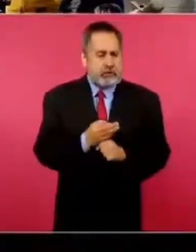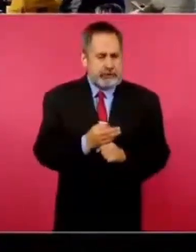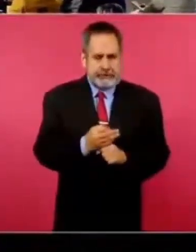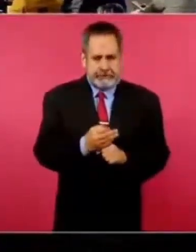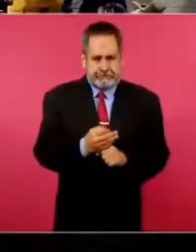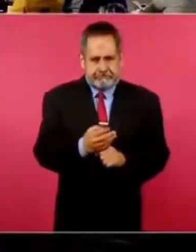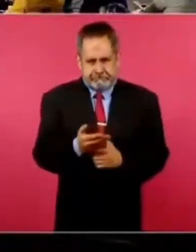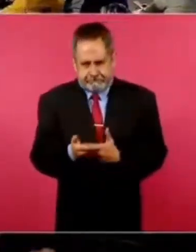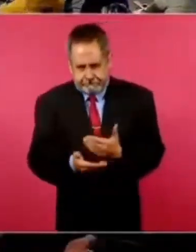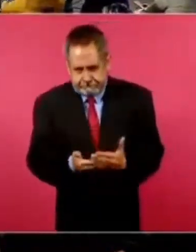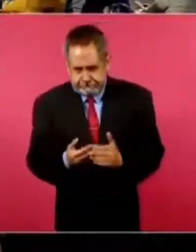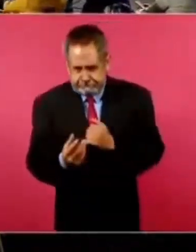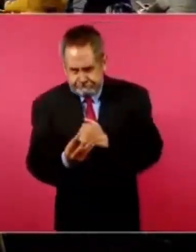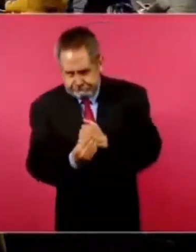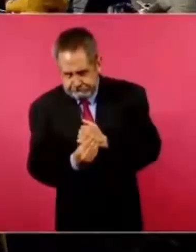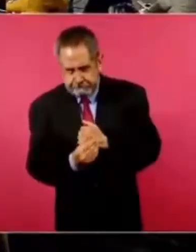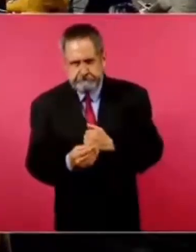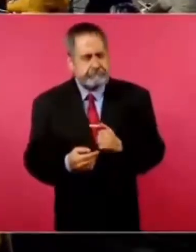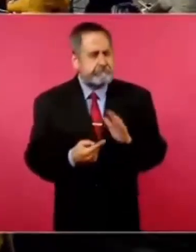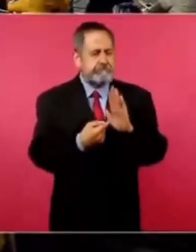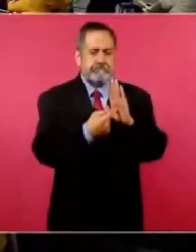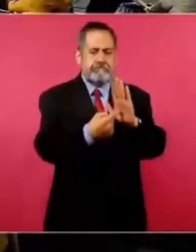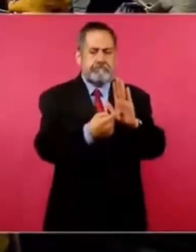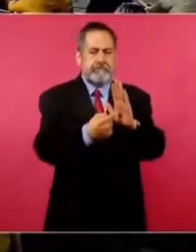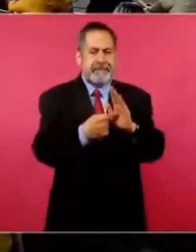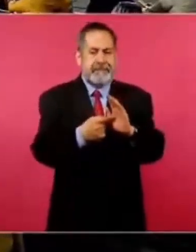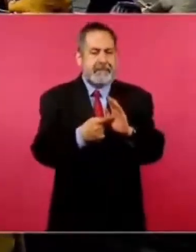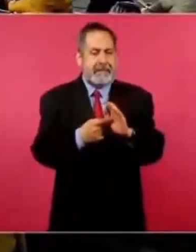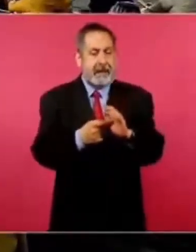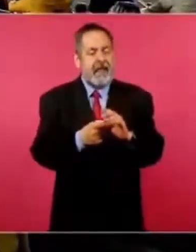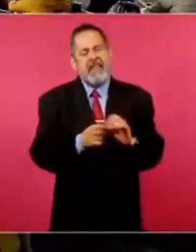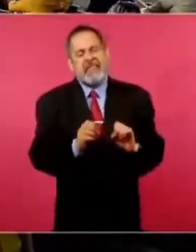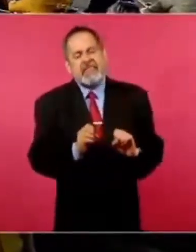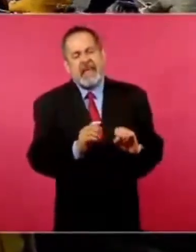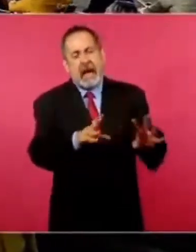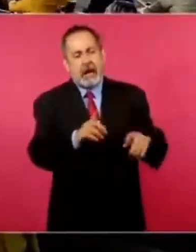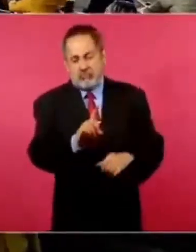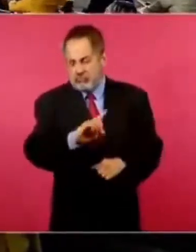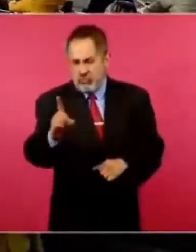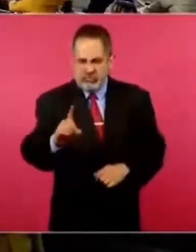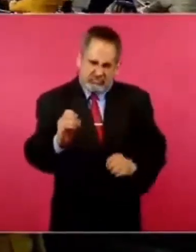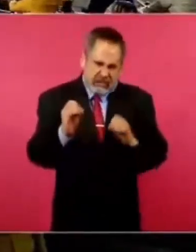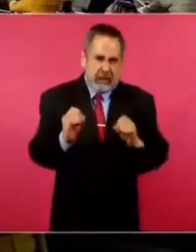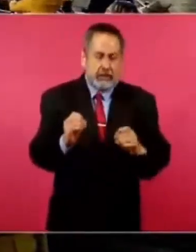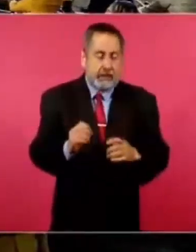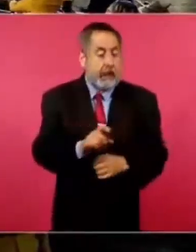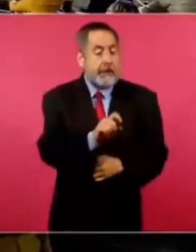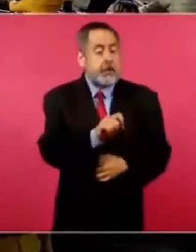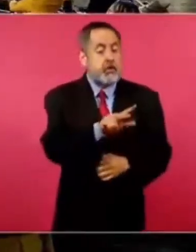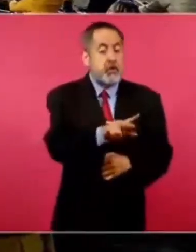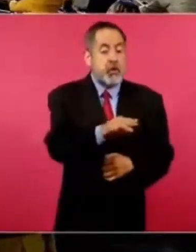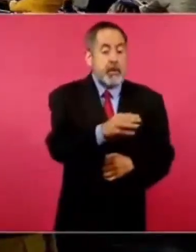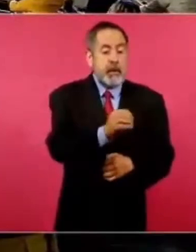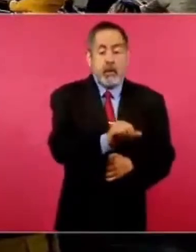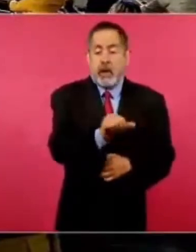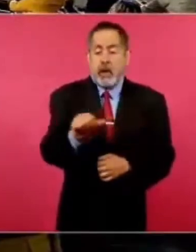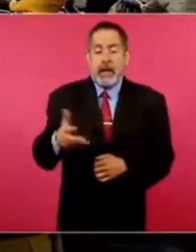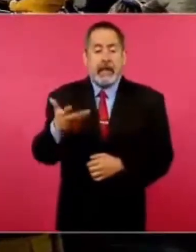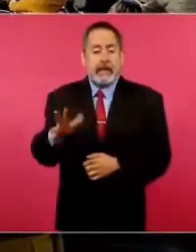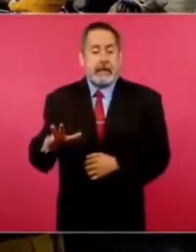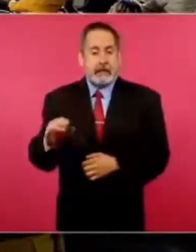El Avance de impunidad esto 28 de mayo al 10 de